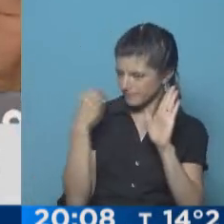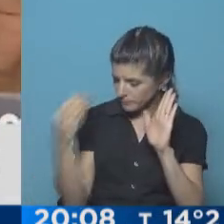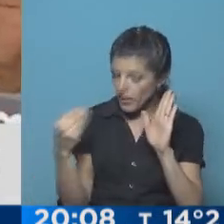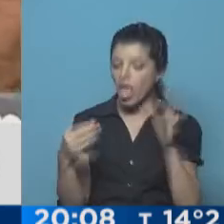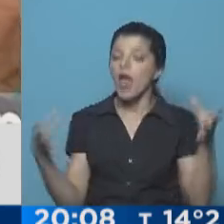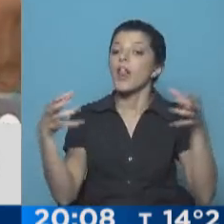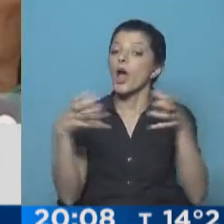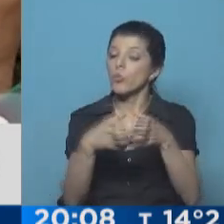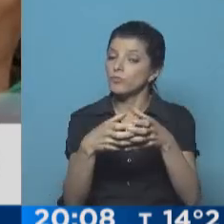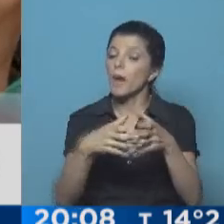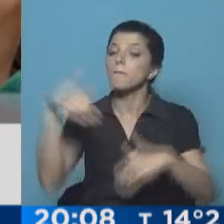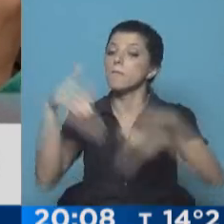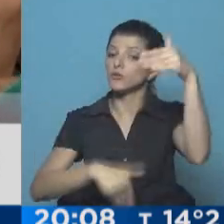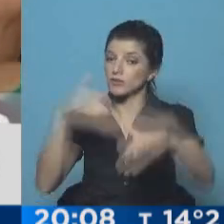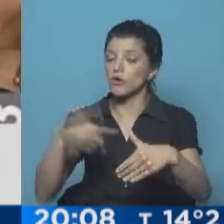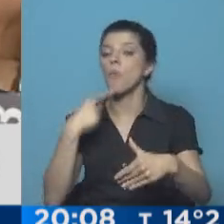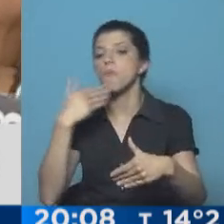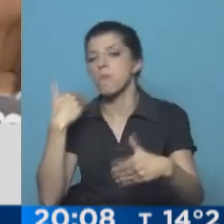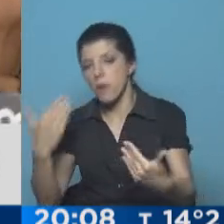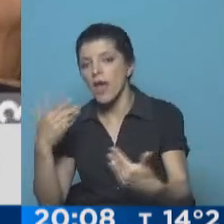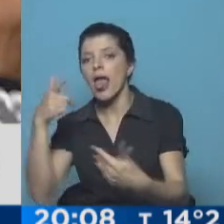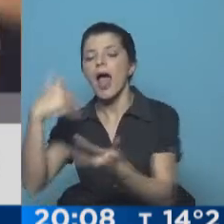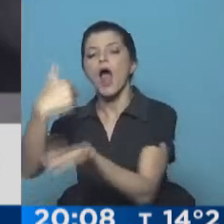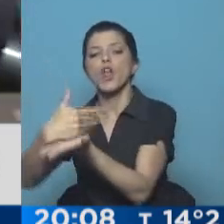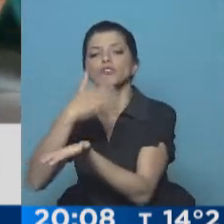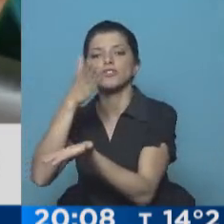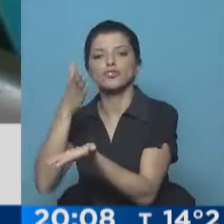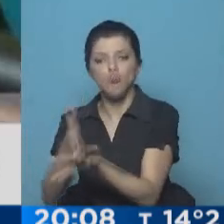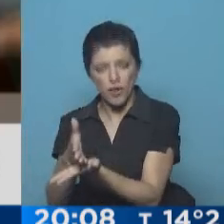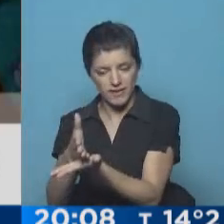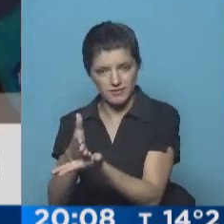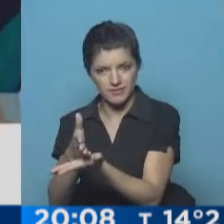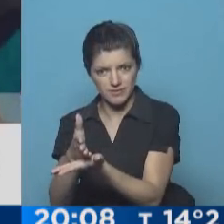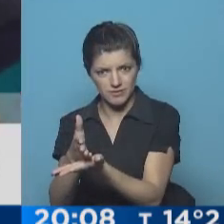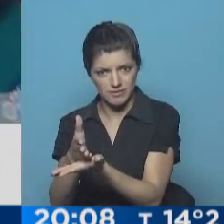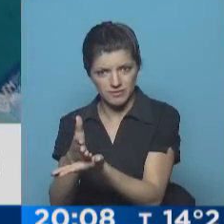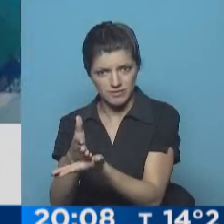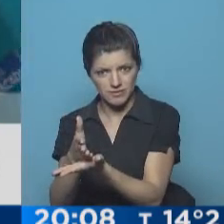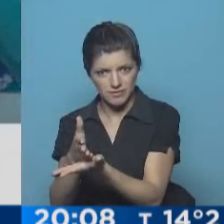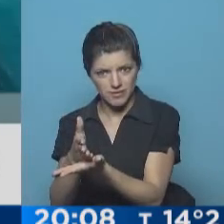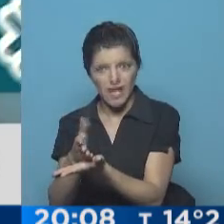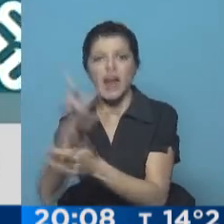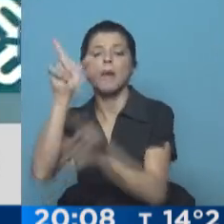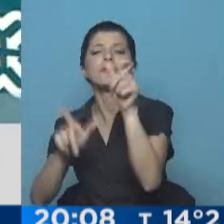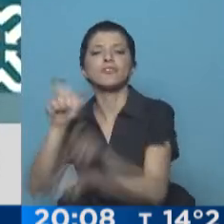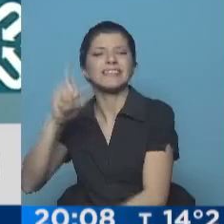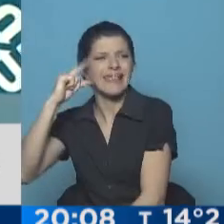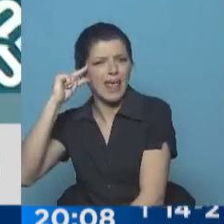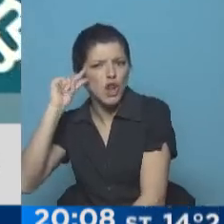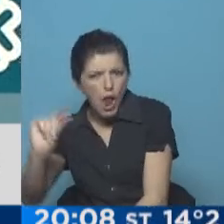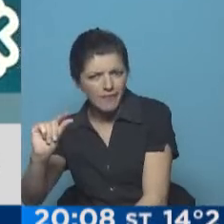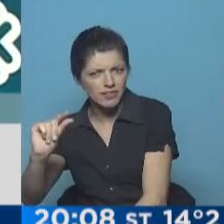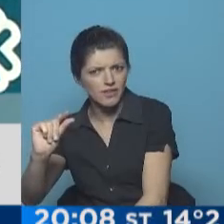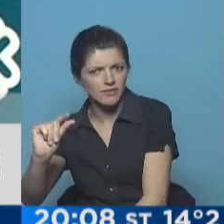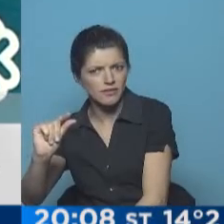le permite hechos irregulares a los sectores, a los electores ignorantes, dice, que tienen que